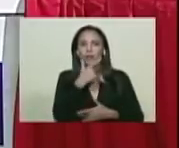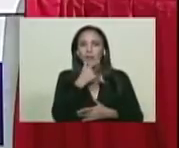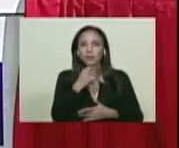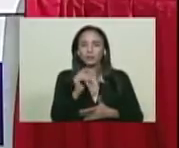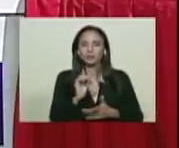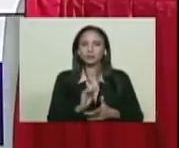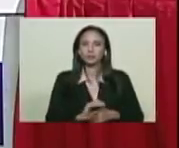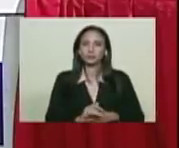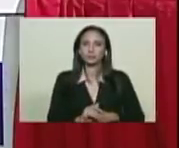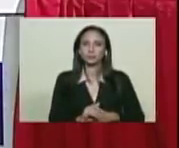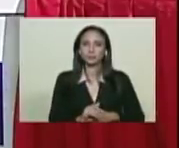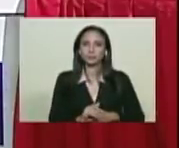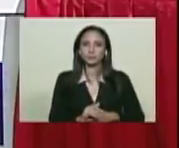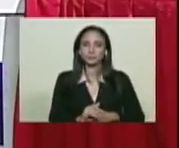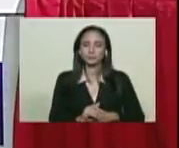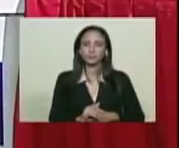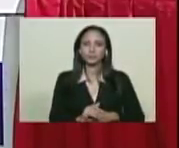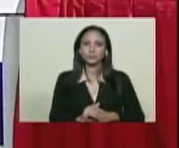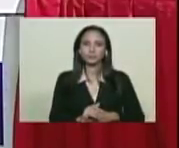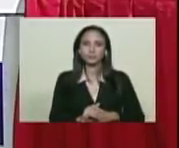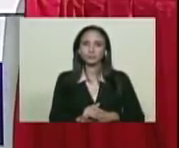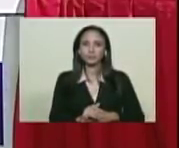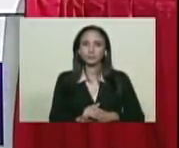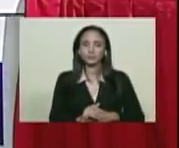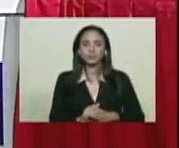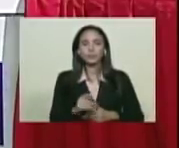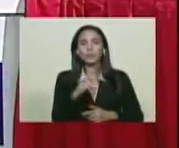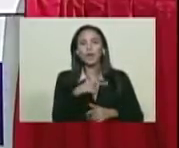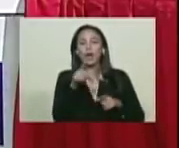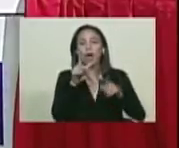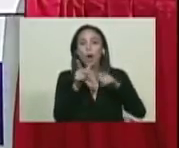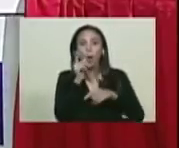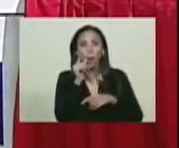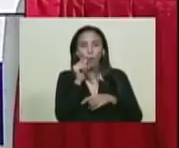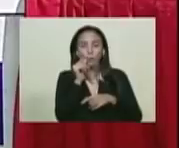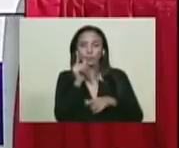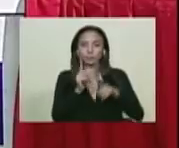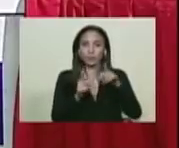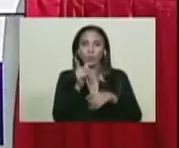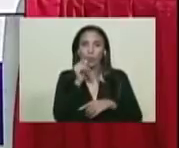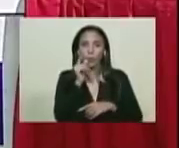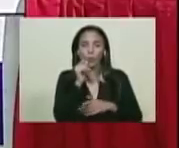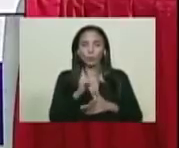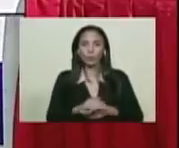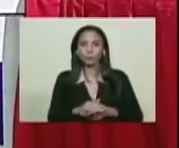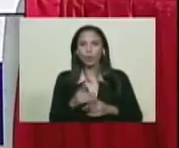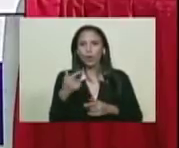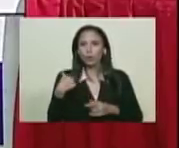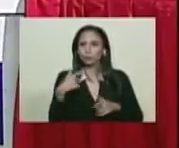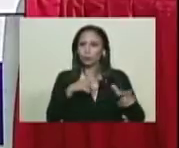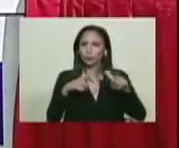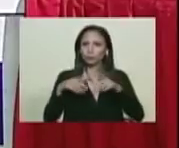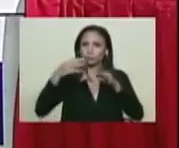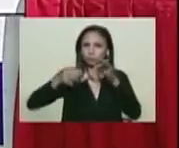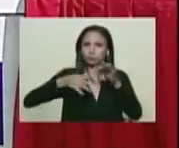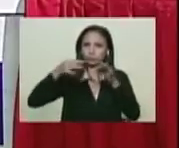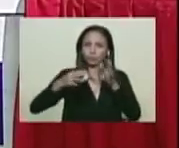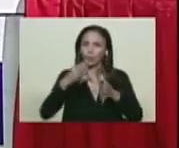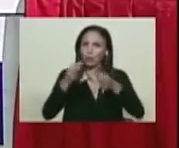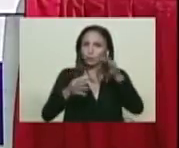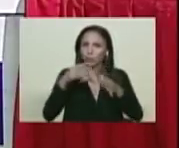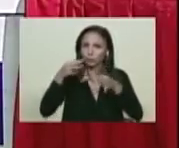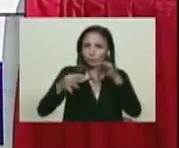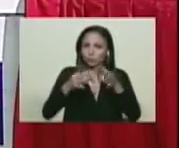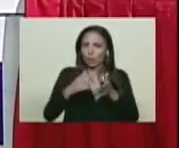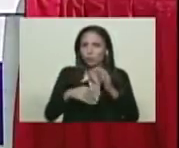Los tipos, mira, Cuando yo puse la denuncia ante la fiscalía, yo no sabía